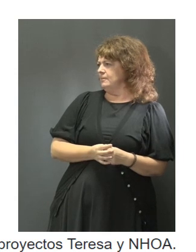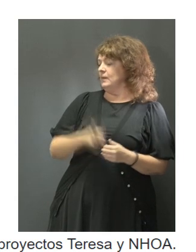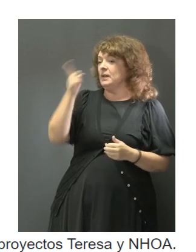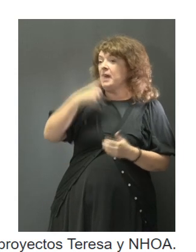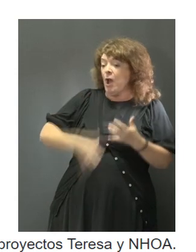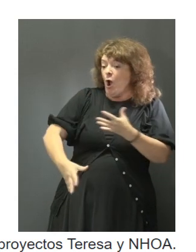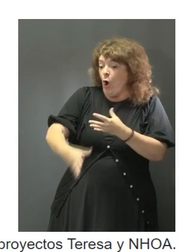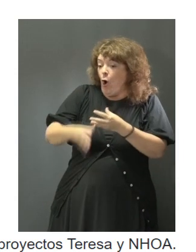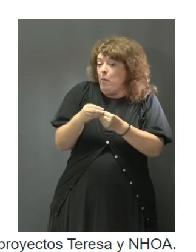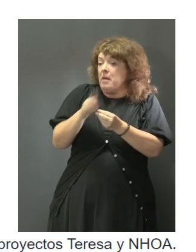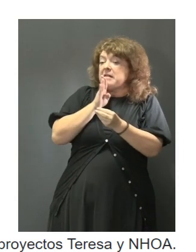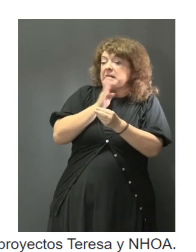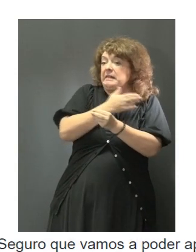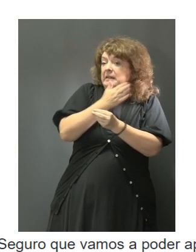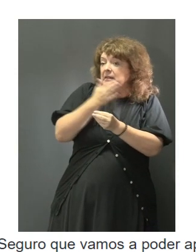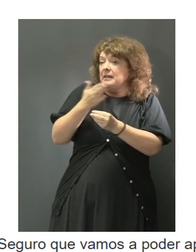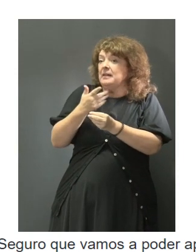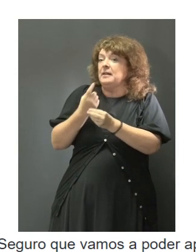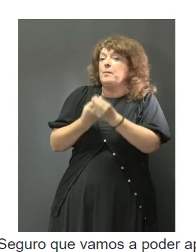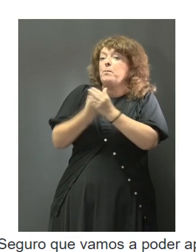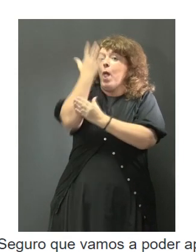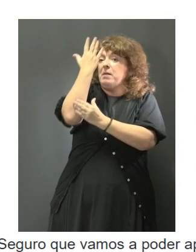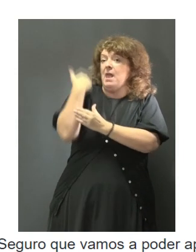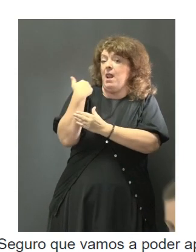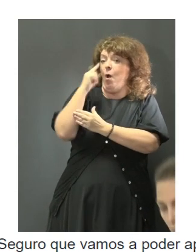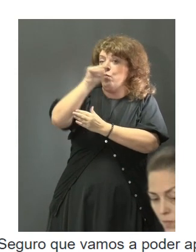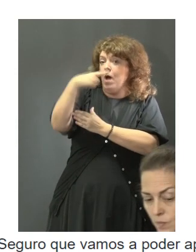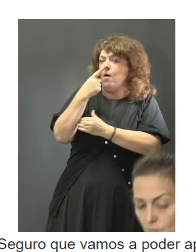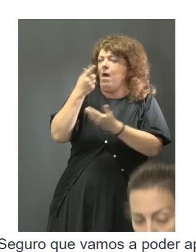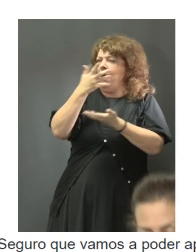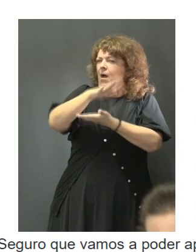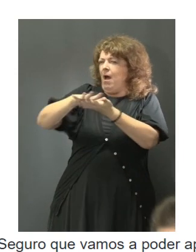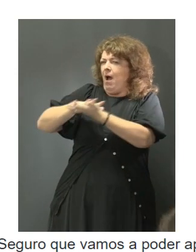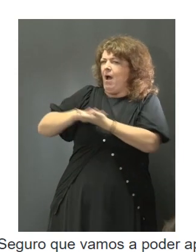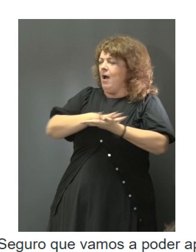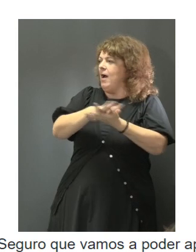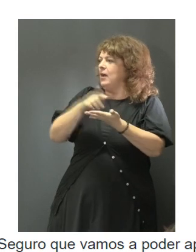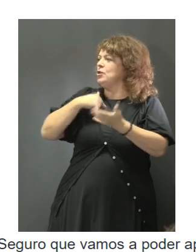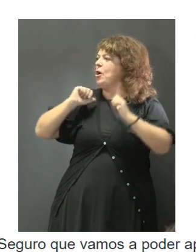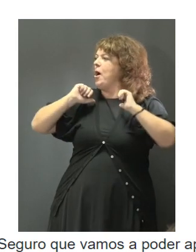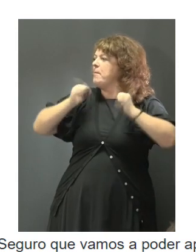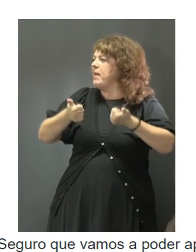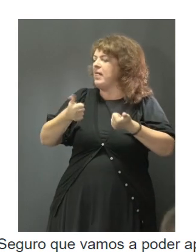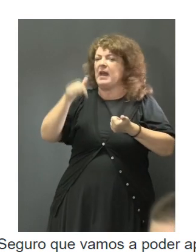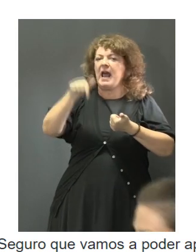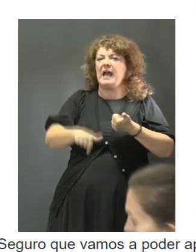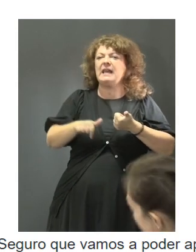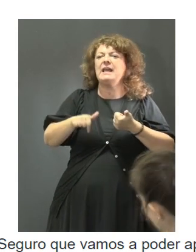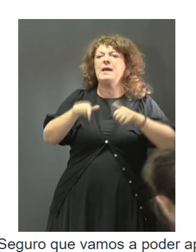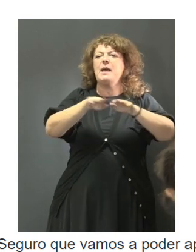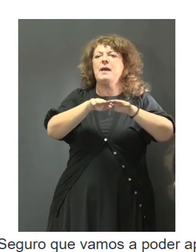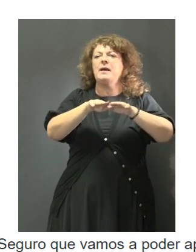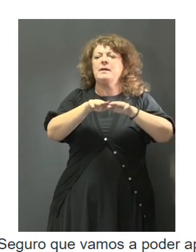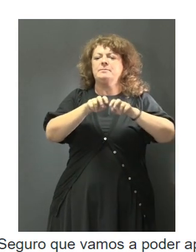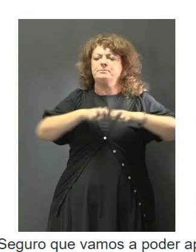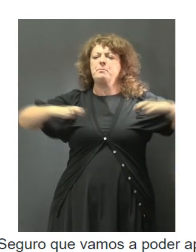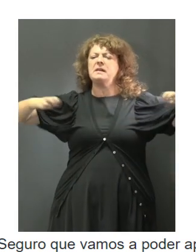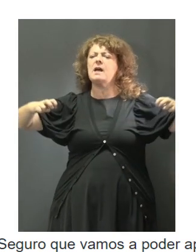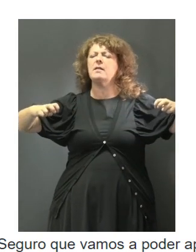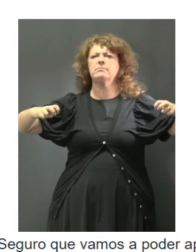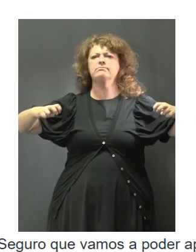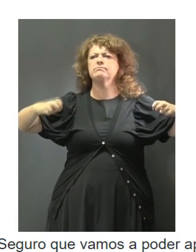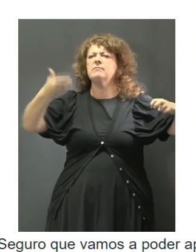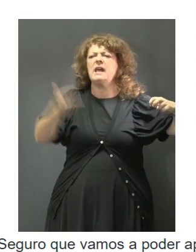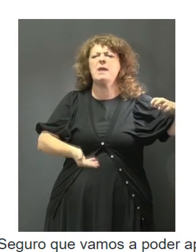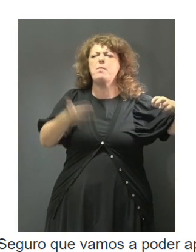complementando todo lo que se ha dicho ya en la mesa anterior, pues me gustaría comenzar esta mesa incidiendo en la